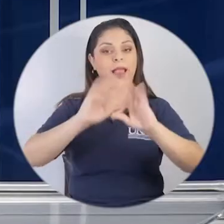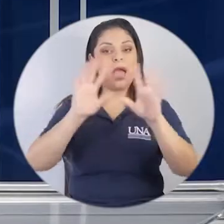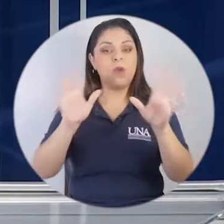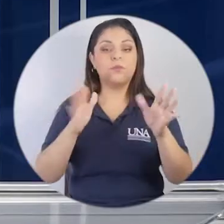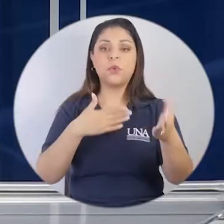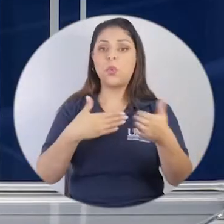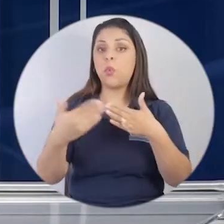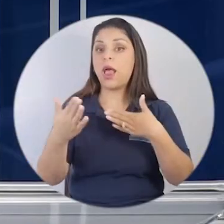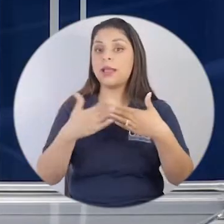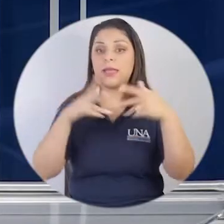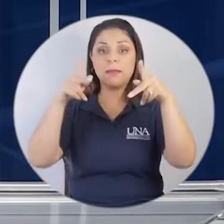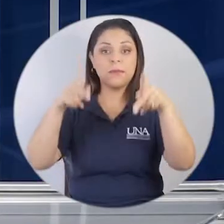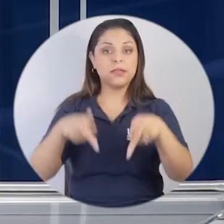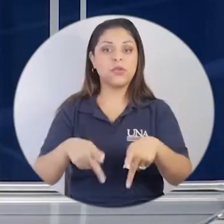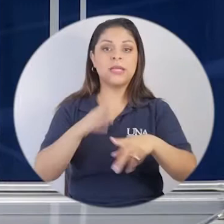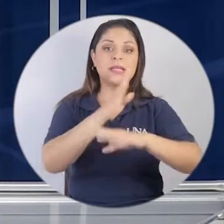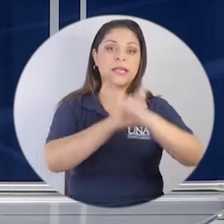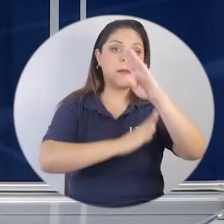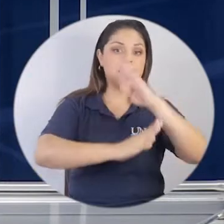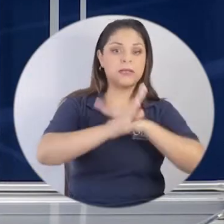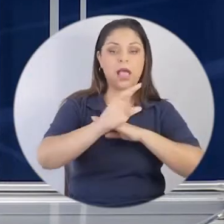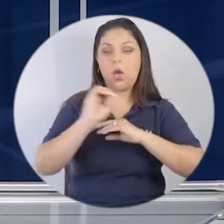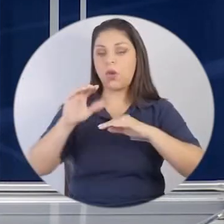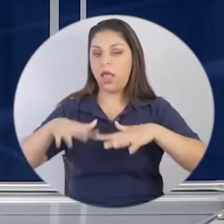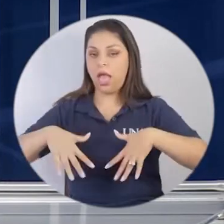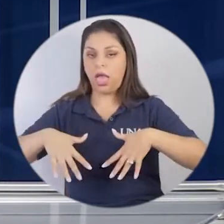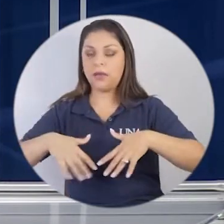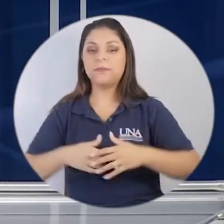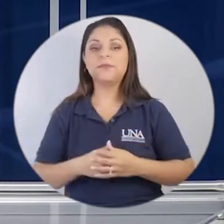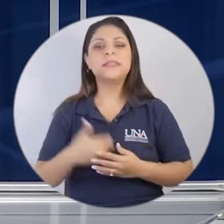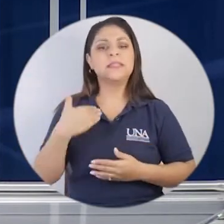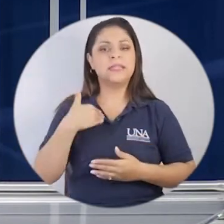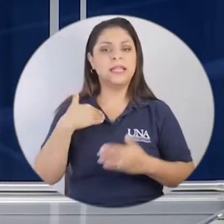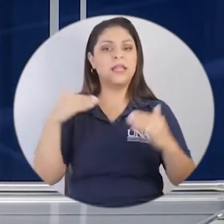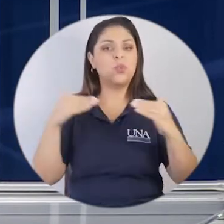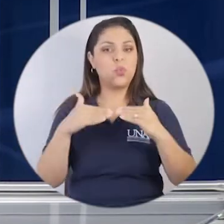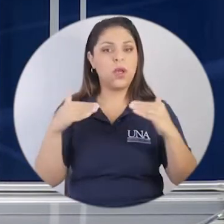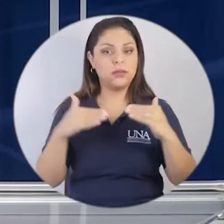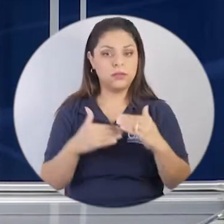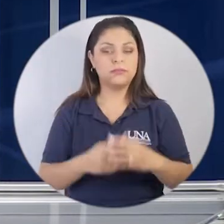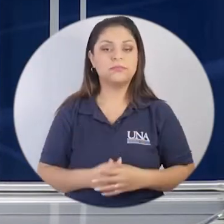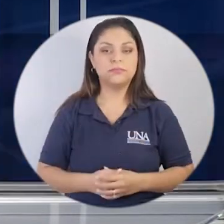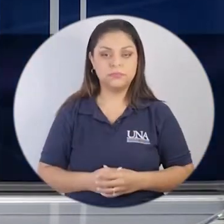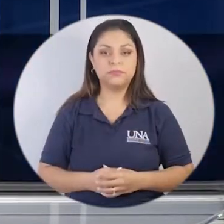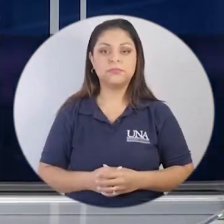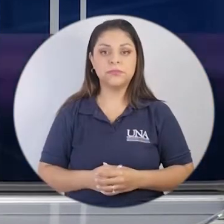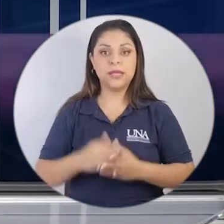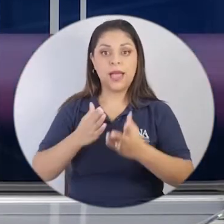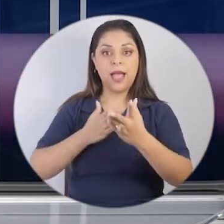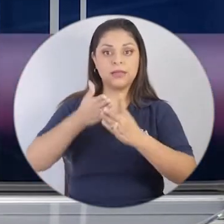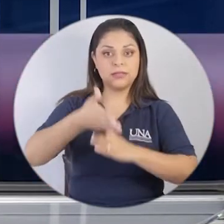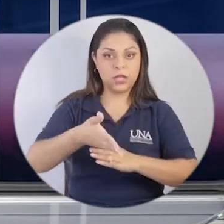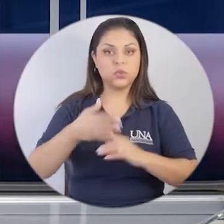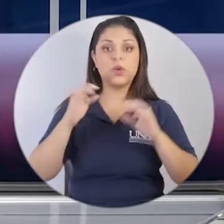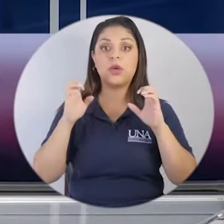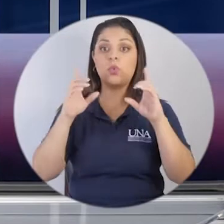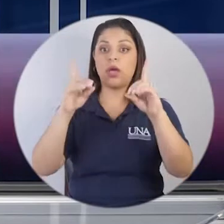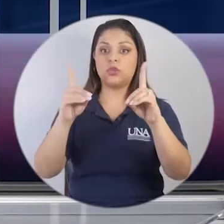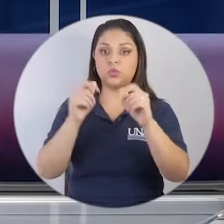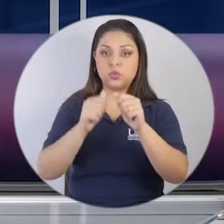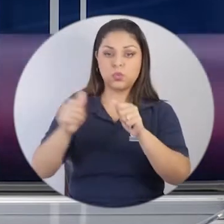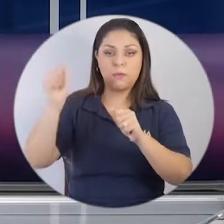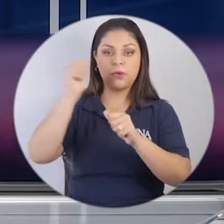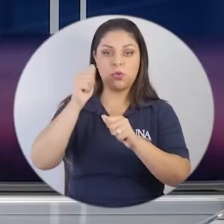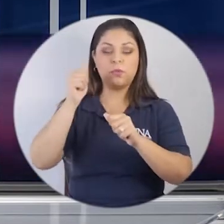Cualquier persona con alguna discapacidad o no tiene una igualdad en el acceso a la